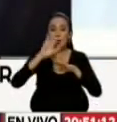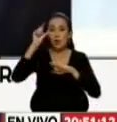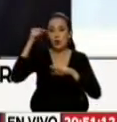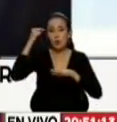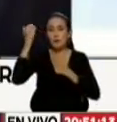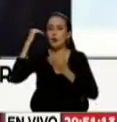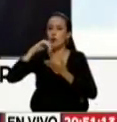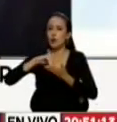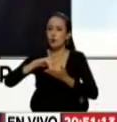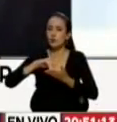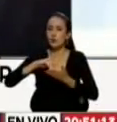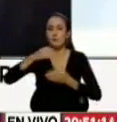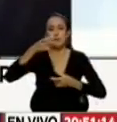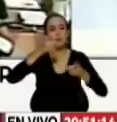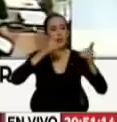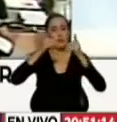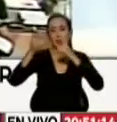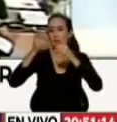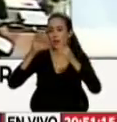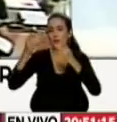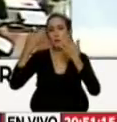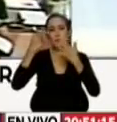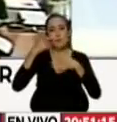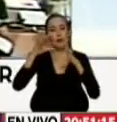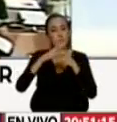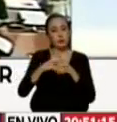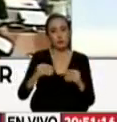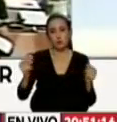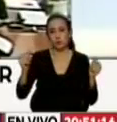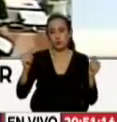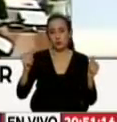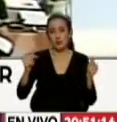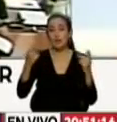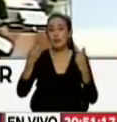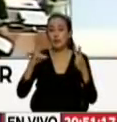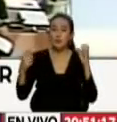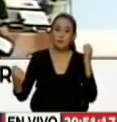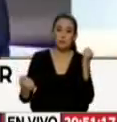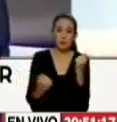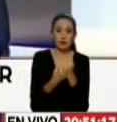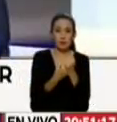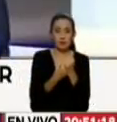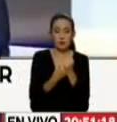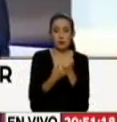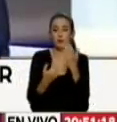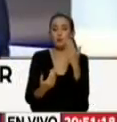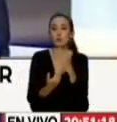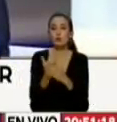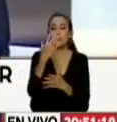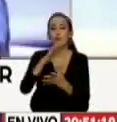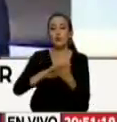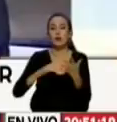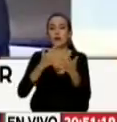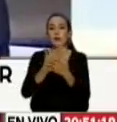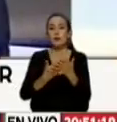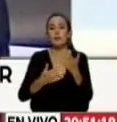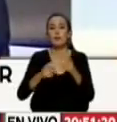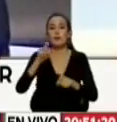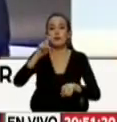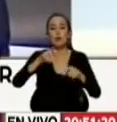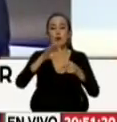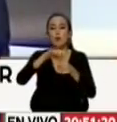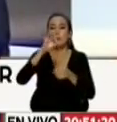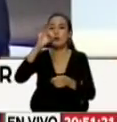diálogo nacional como salida democrática a la crisis, así como a apoyar un calendario electoral. Según organismos de defensa de los